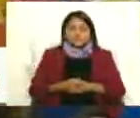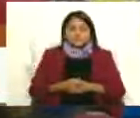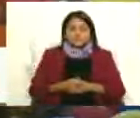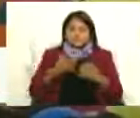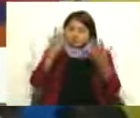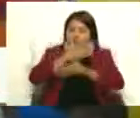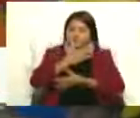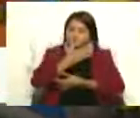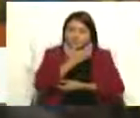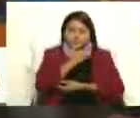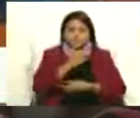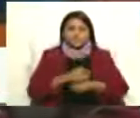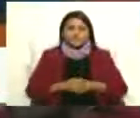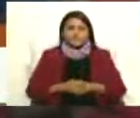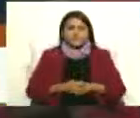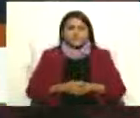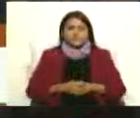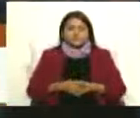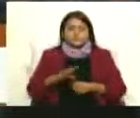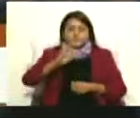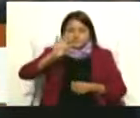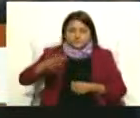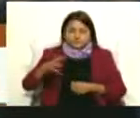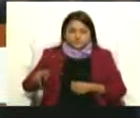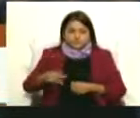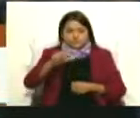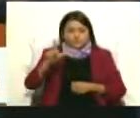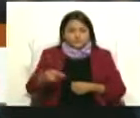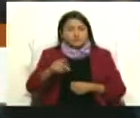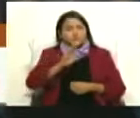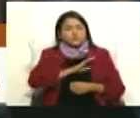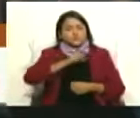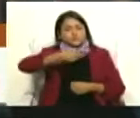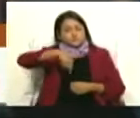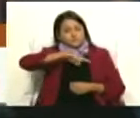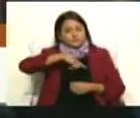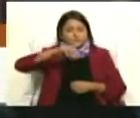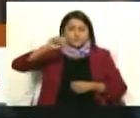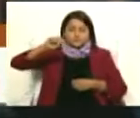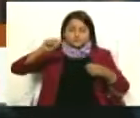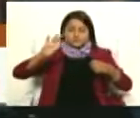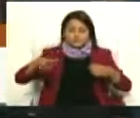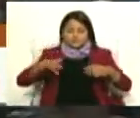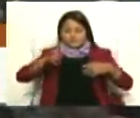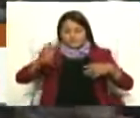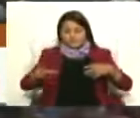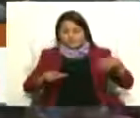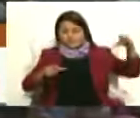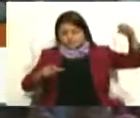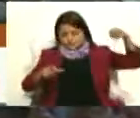tengo duda. El Esequibo es... El sol de Venezuela nace.